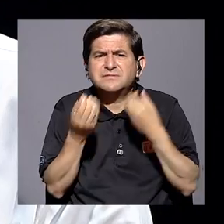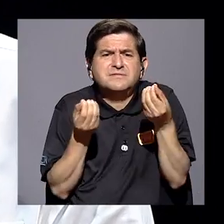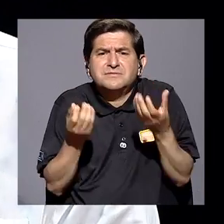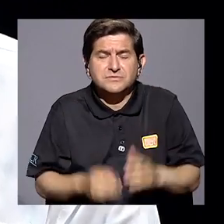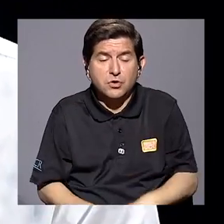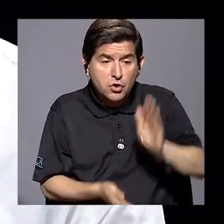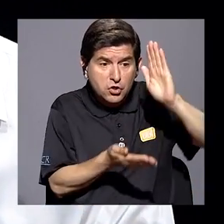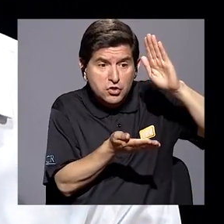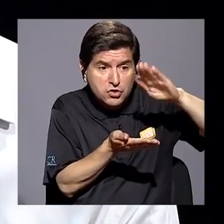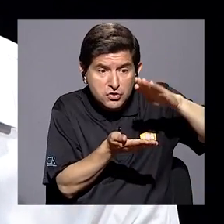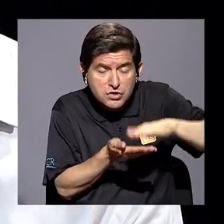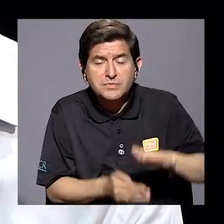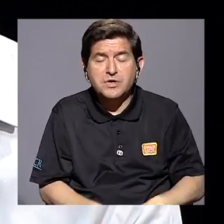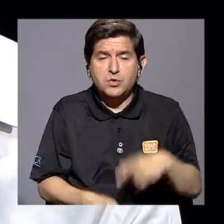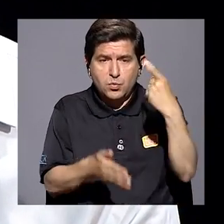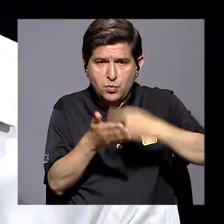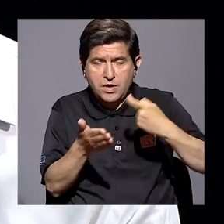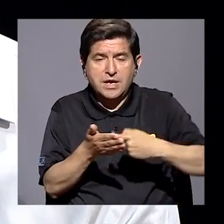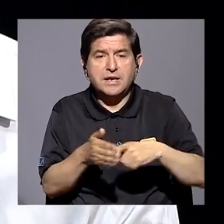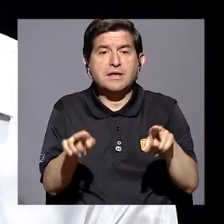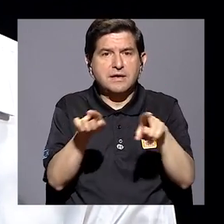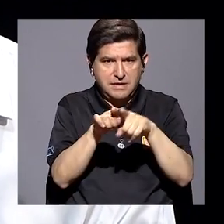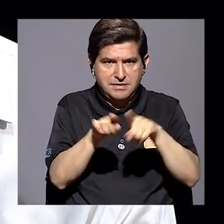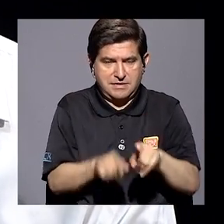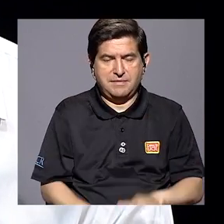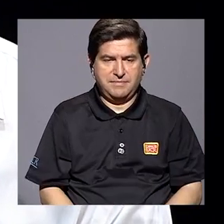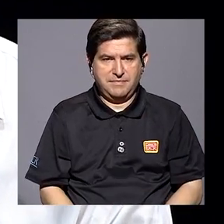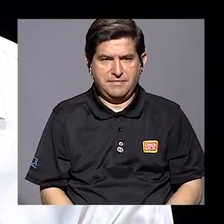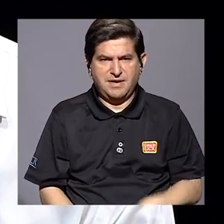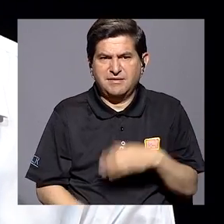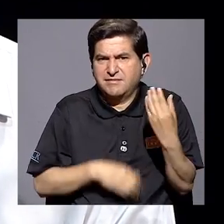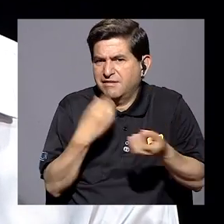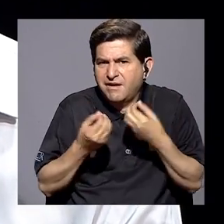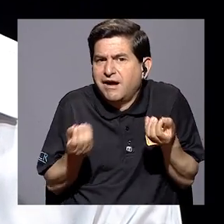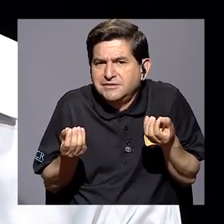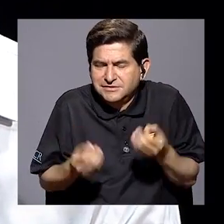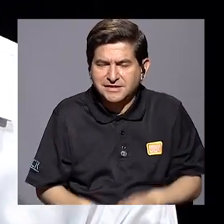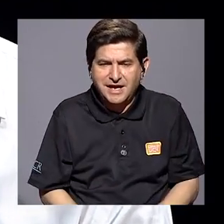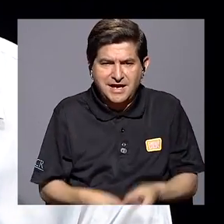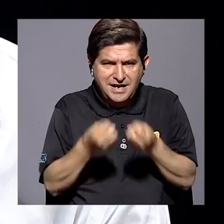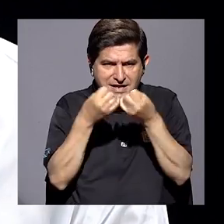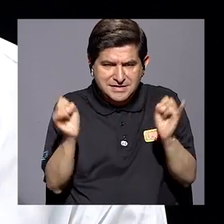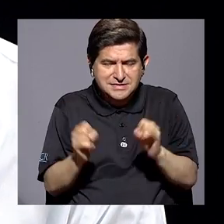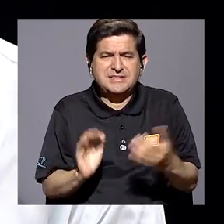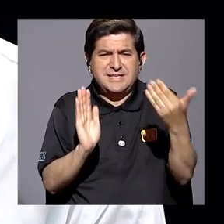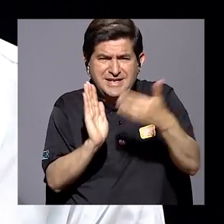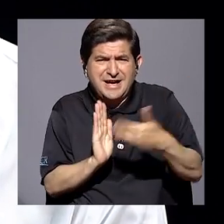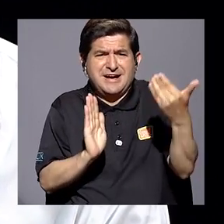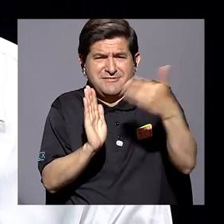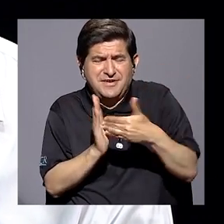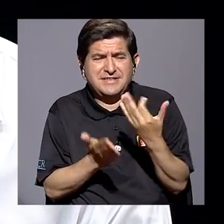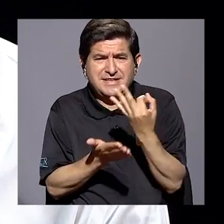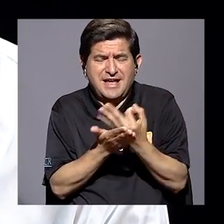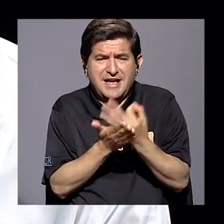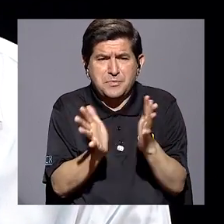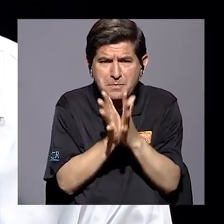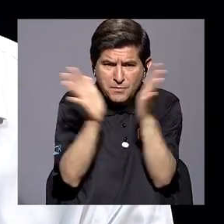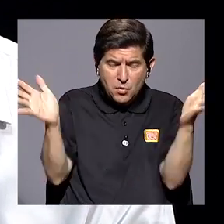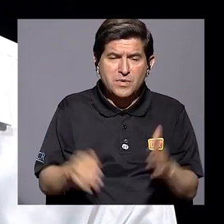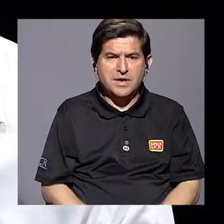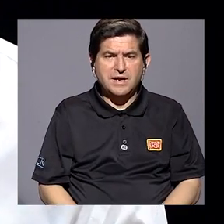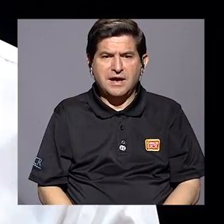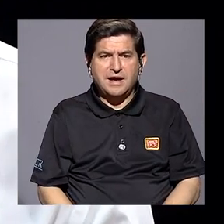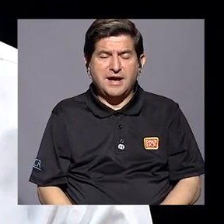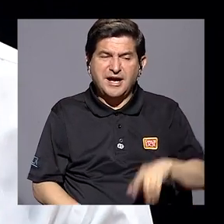tiene que buscar es disminuir la cantidad de impuestos y para lograrlo y sin abrirle un boquete aún más grande a las finanzas públicas